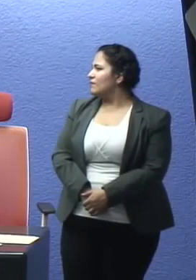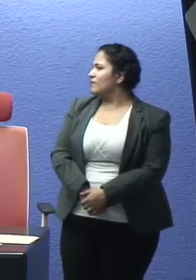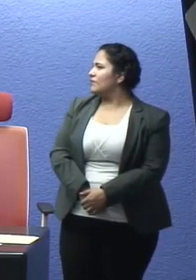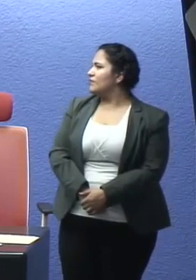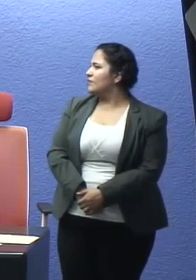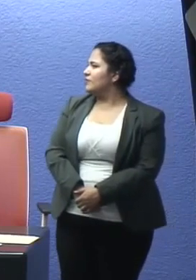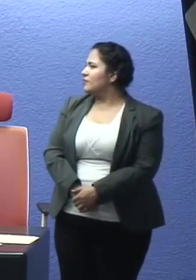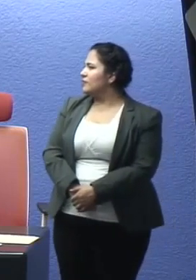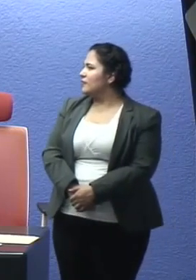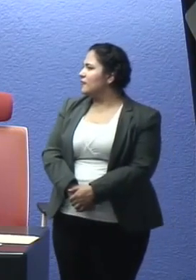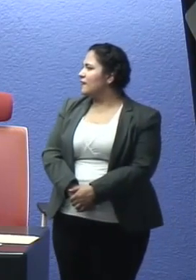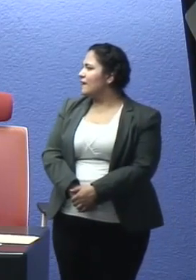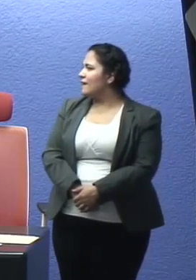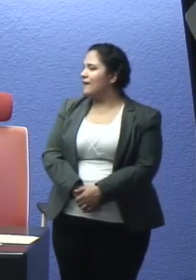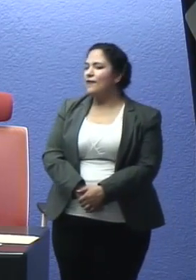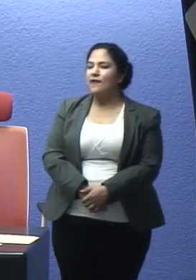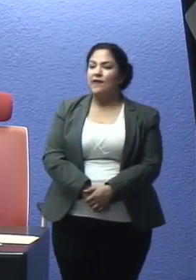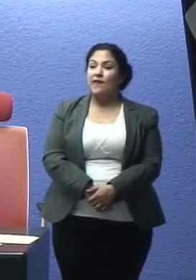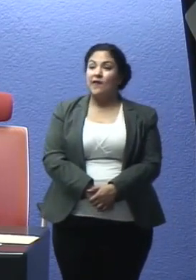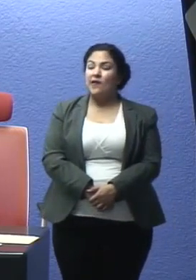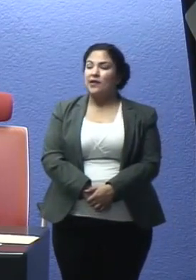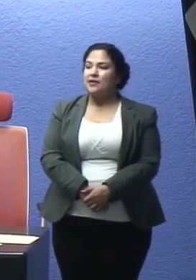No sé quién.